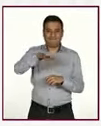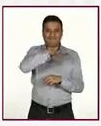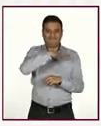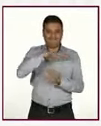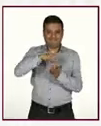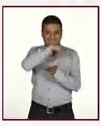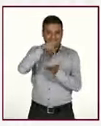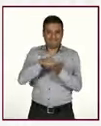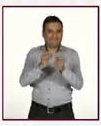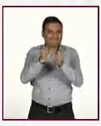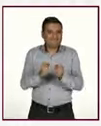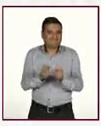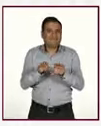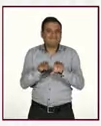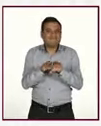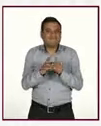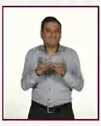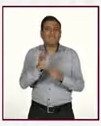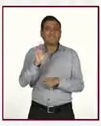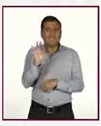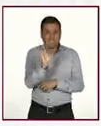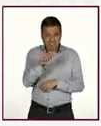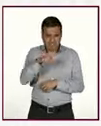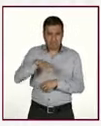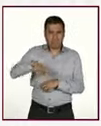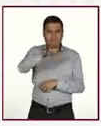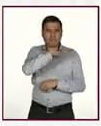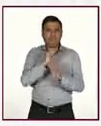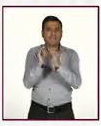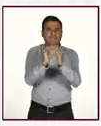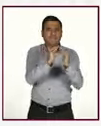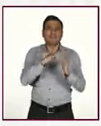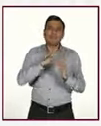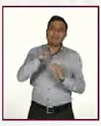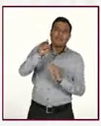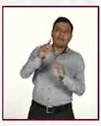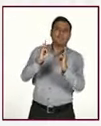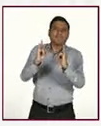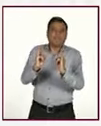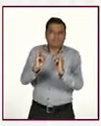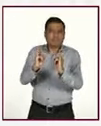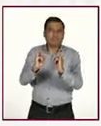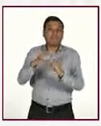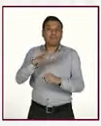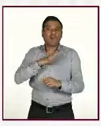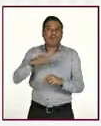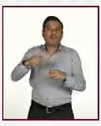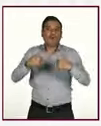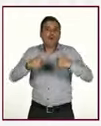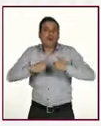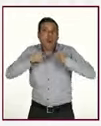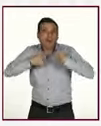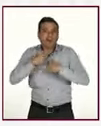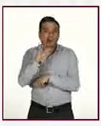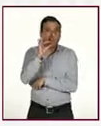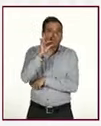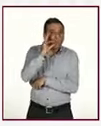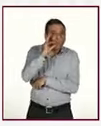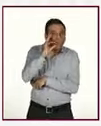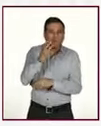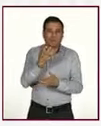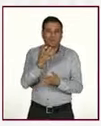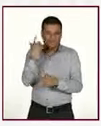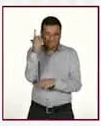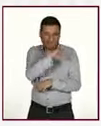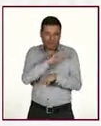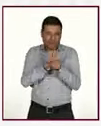les decía, ¿no? O sea, sí está la canchita de fútbol con los chicos fumando marihuana, que pues físicamente se ve feo porque pues la